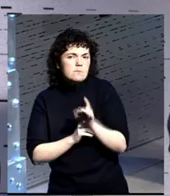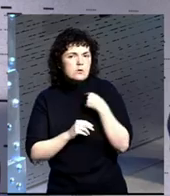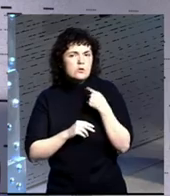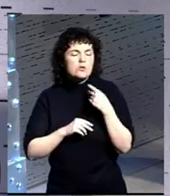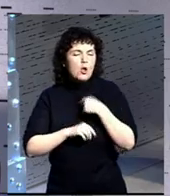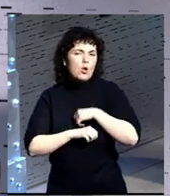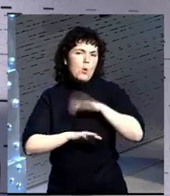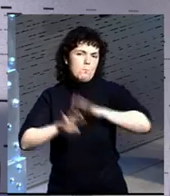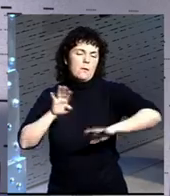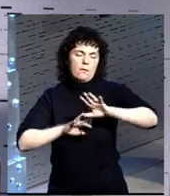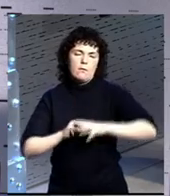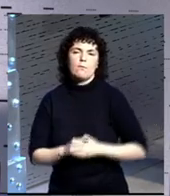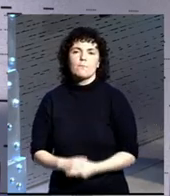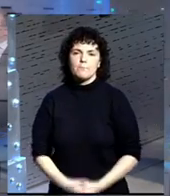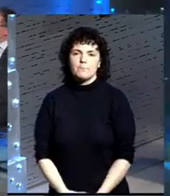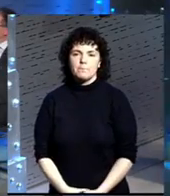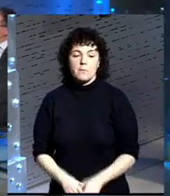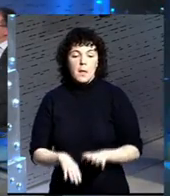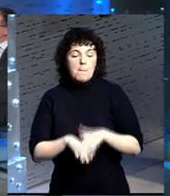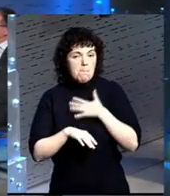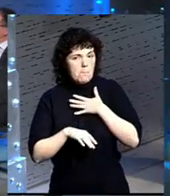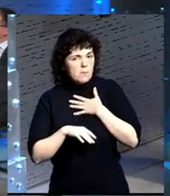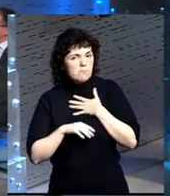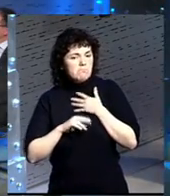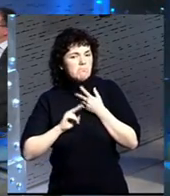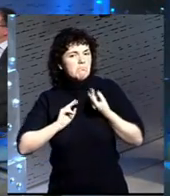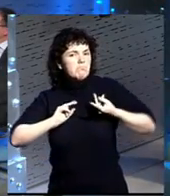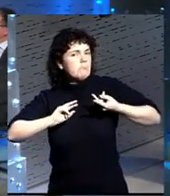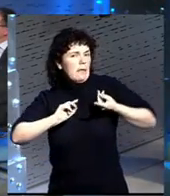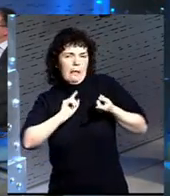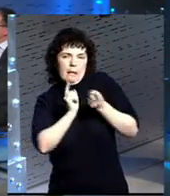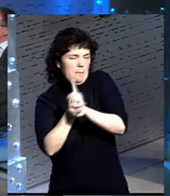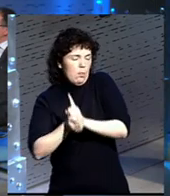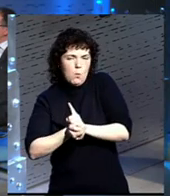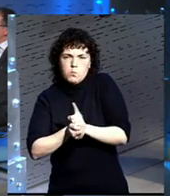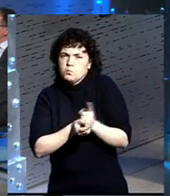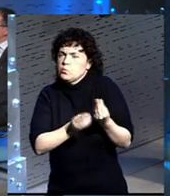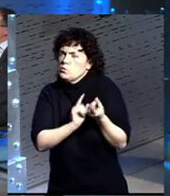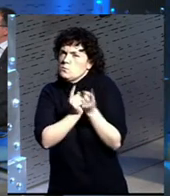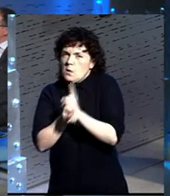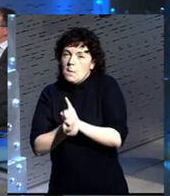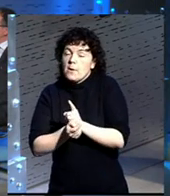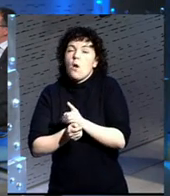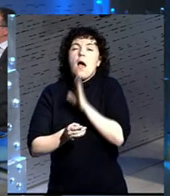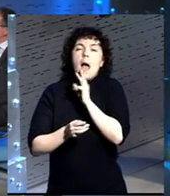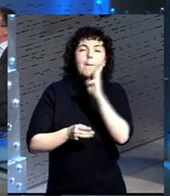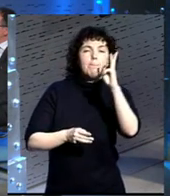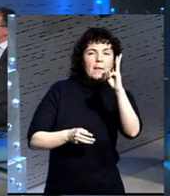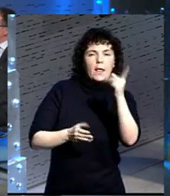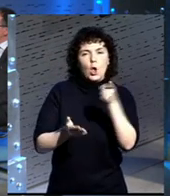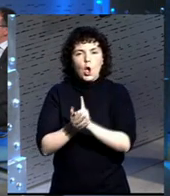complicado. Para mí está cambiando muchísimo, pero vuelvo a una de las P's, que es el